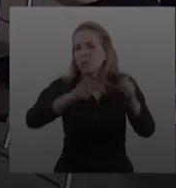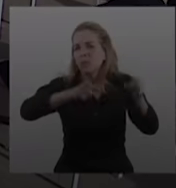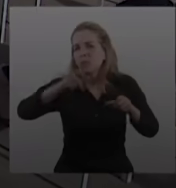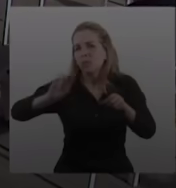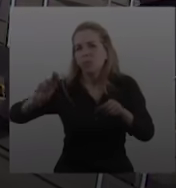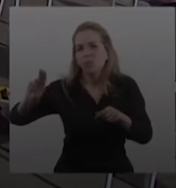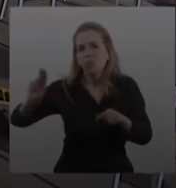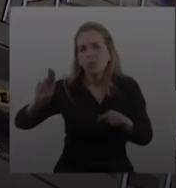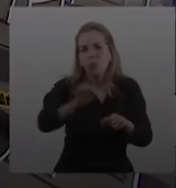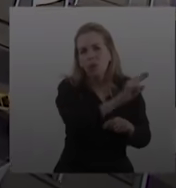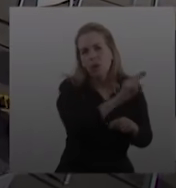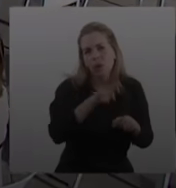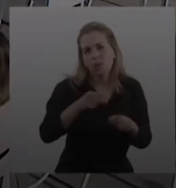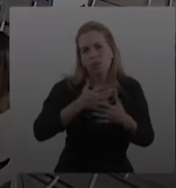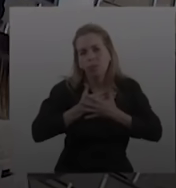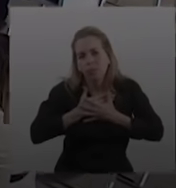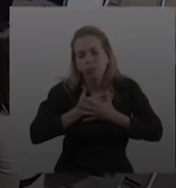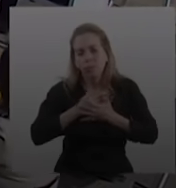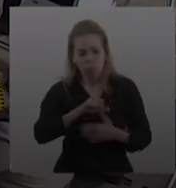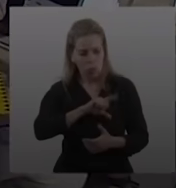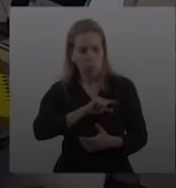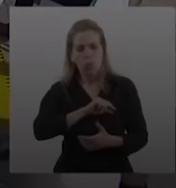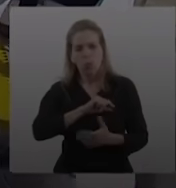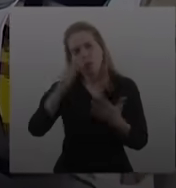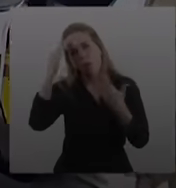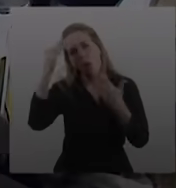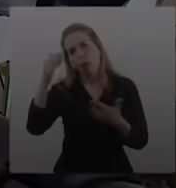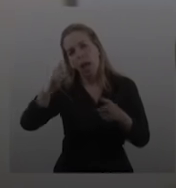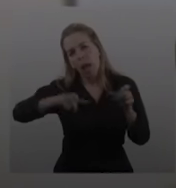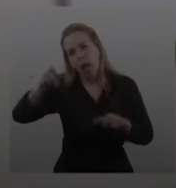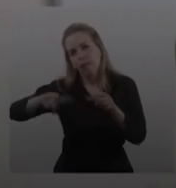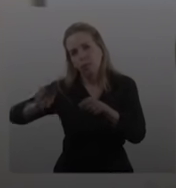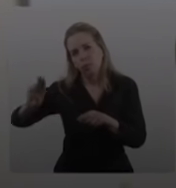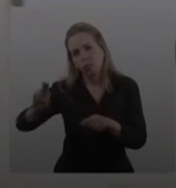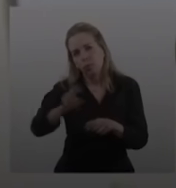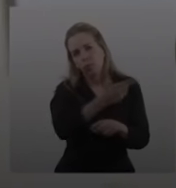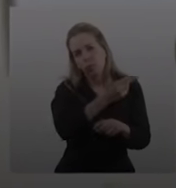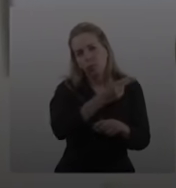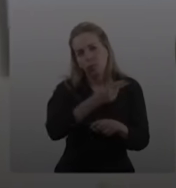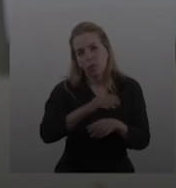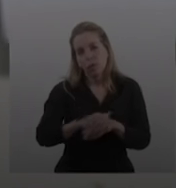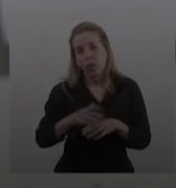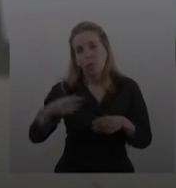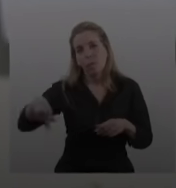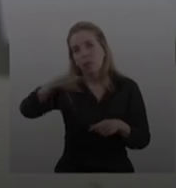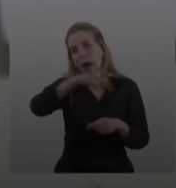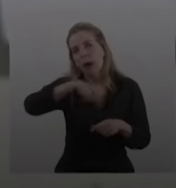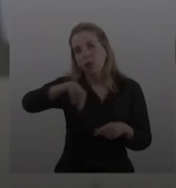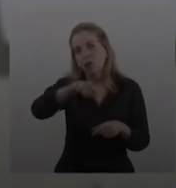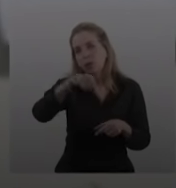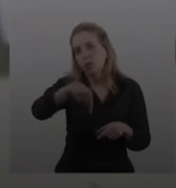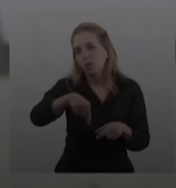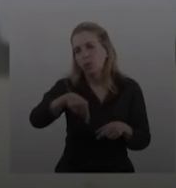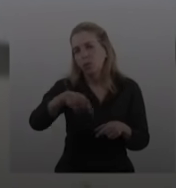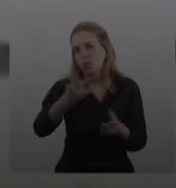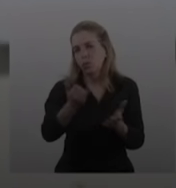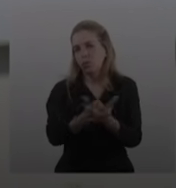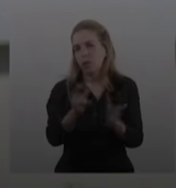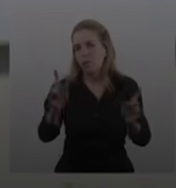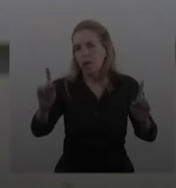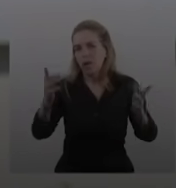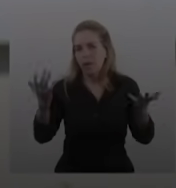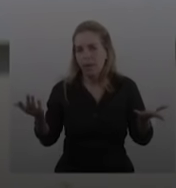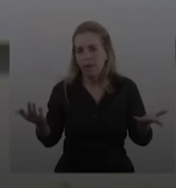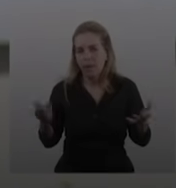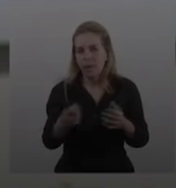porque todos y todas perdimos algún afecto. Y para nosotros no es intrascendente que eso